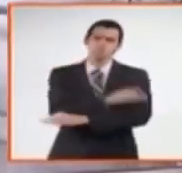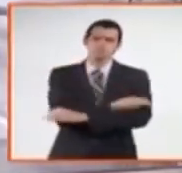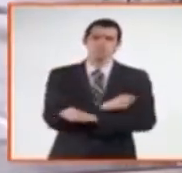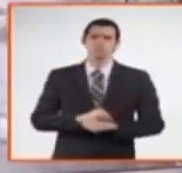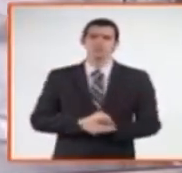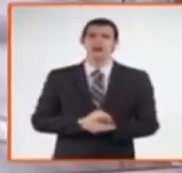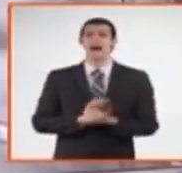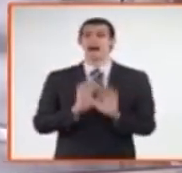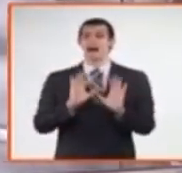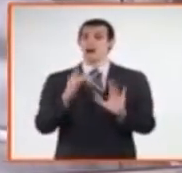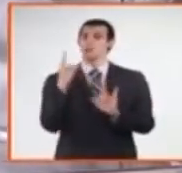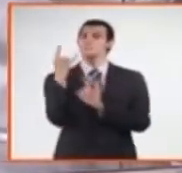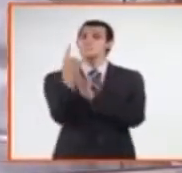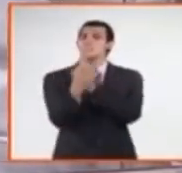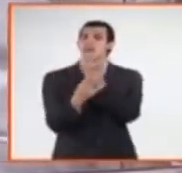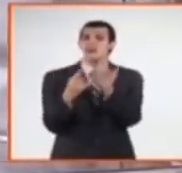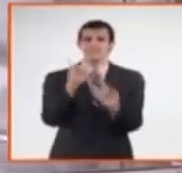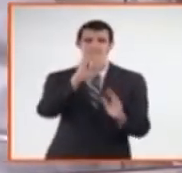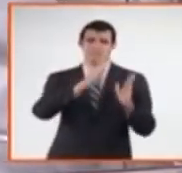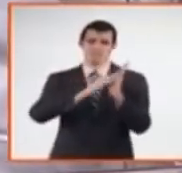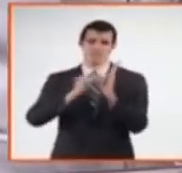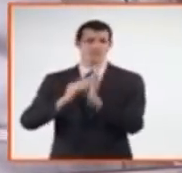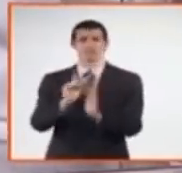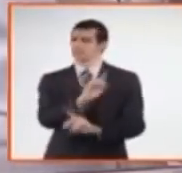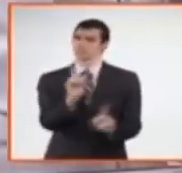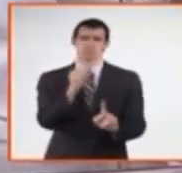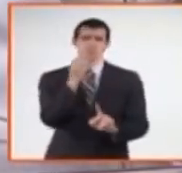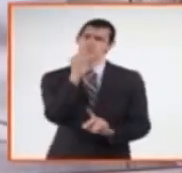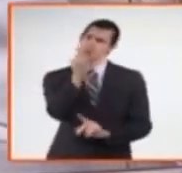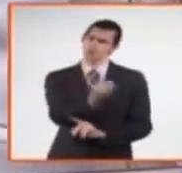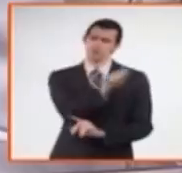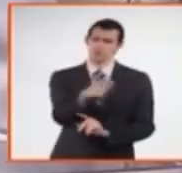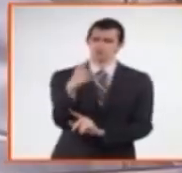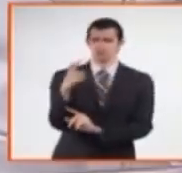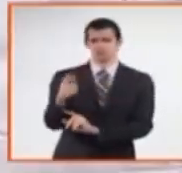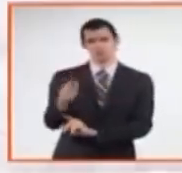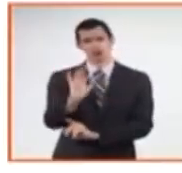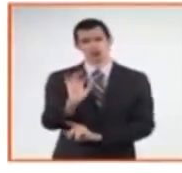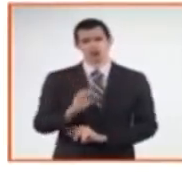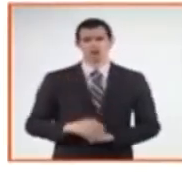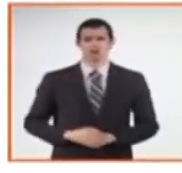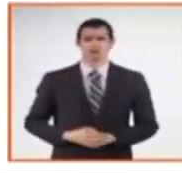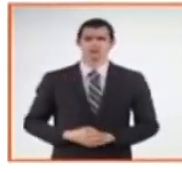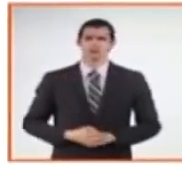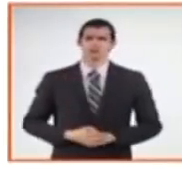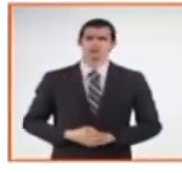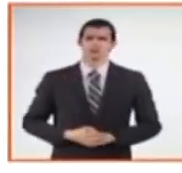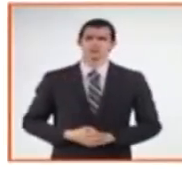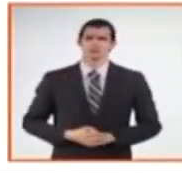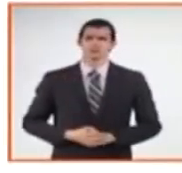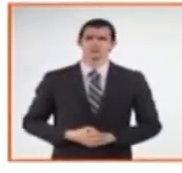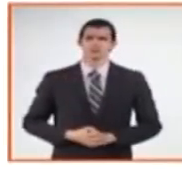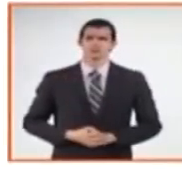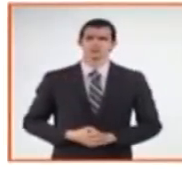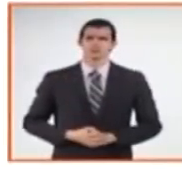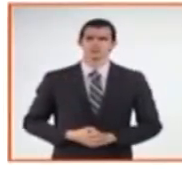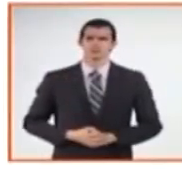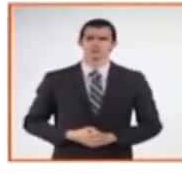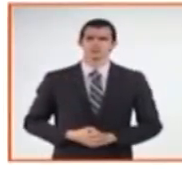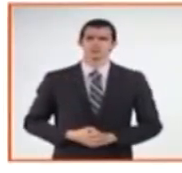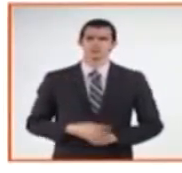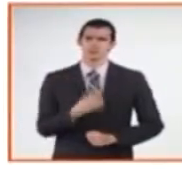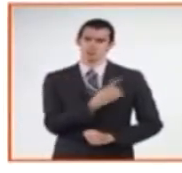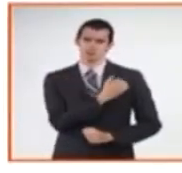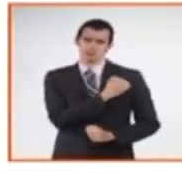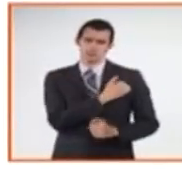entregamos la solicitud que es lo que dice la producción contada entregamos la solicitud para extender el autorizó de emergencia a la población